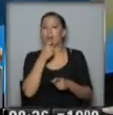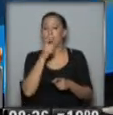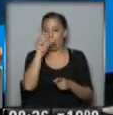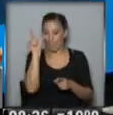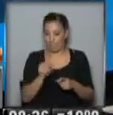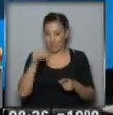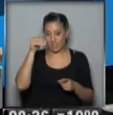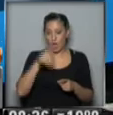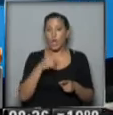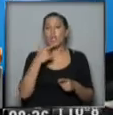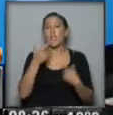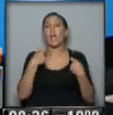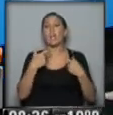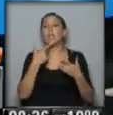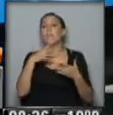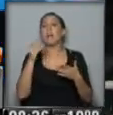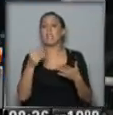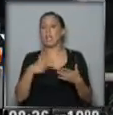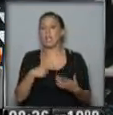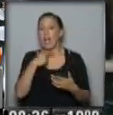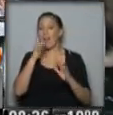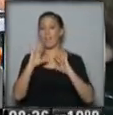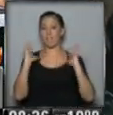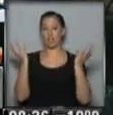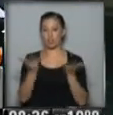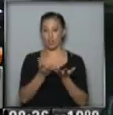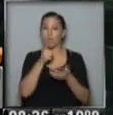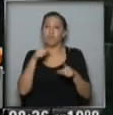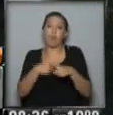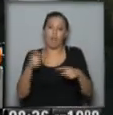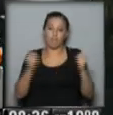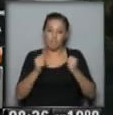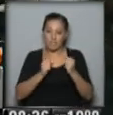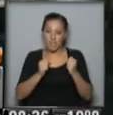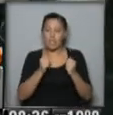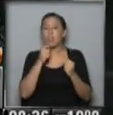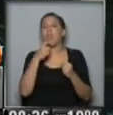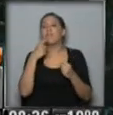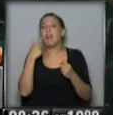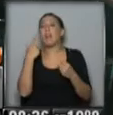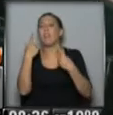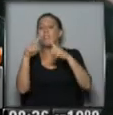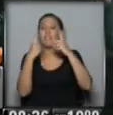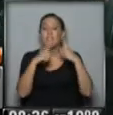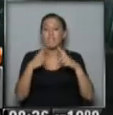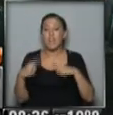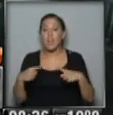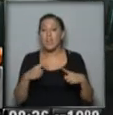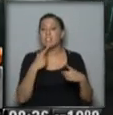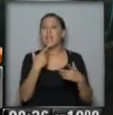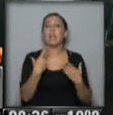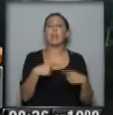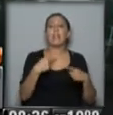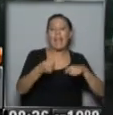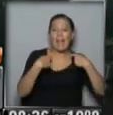gasta proporcionalmente más en calefaccionarse climatizar su hogar bueno todas estas diferencias de consumo